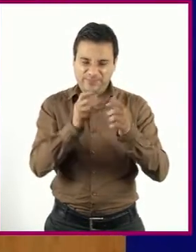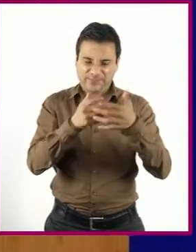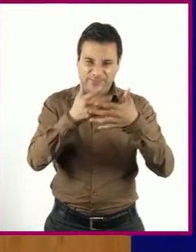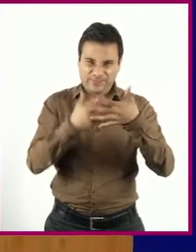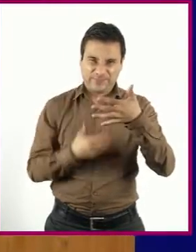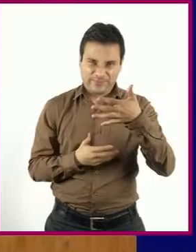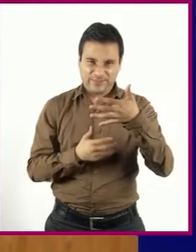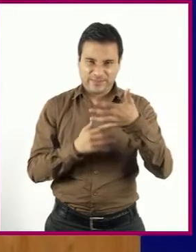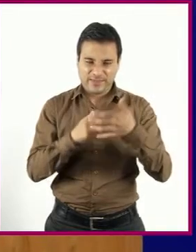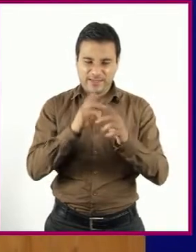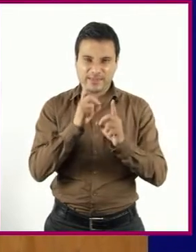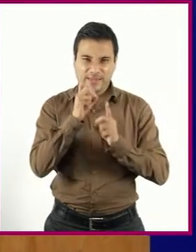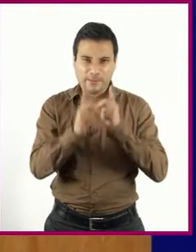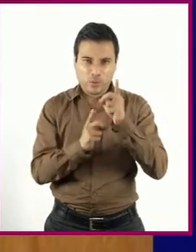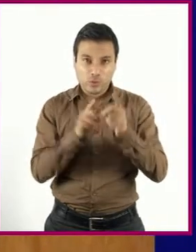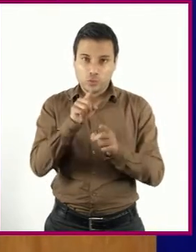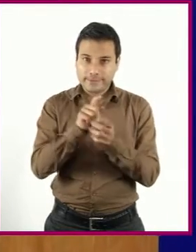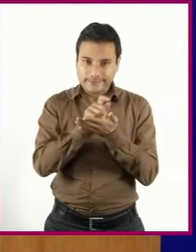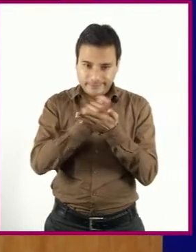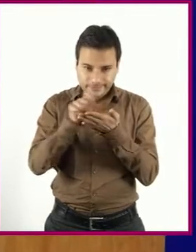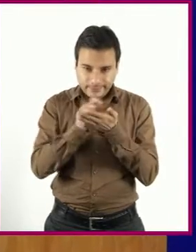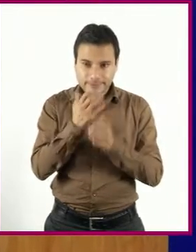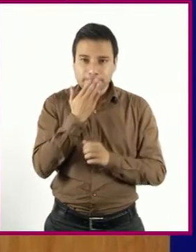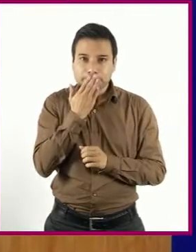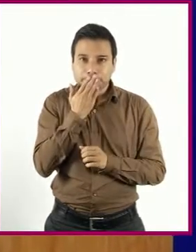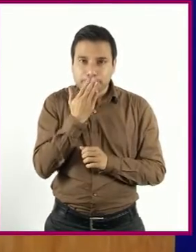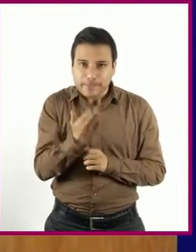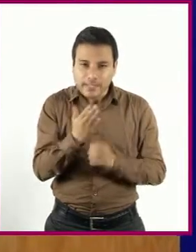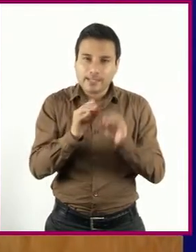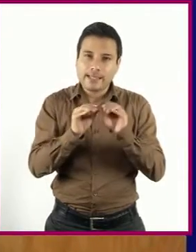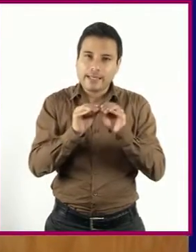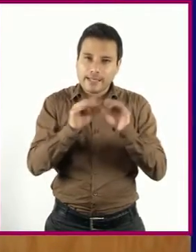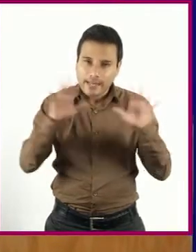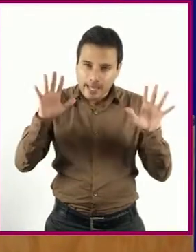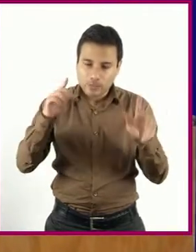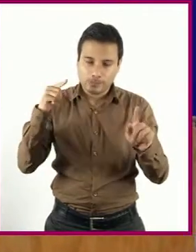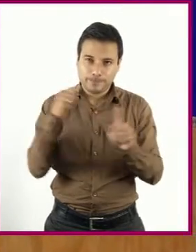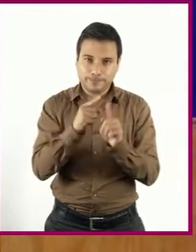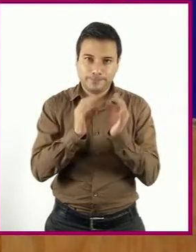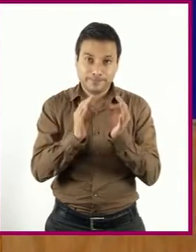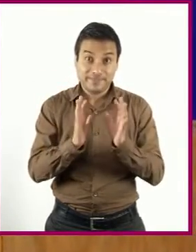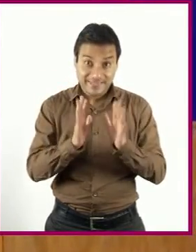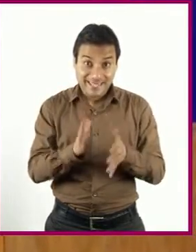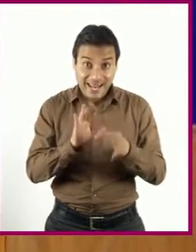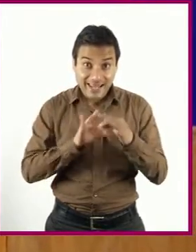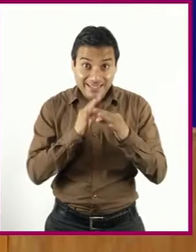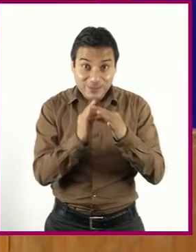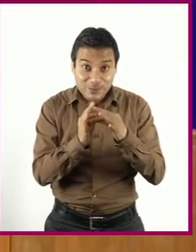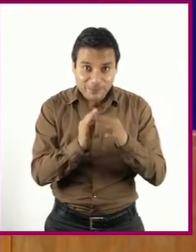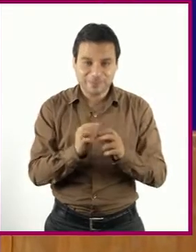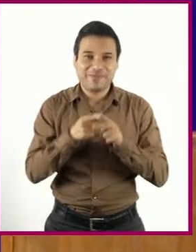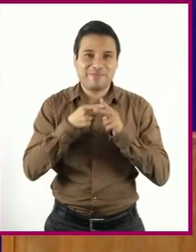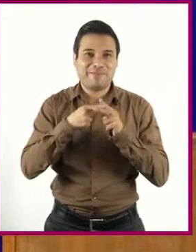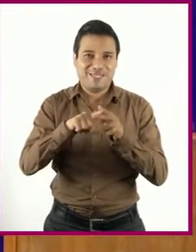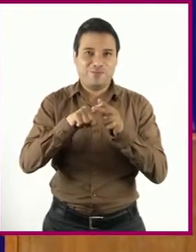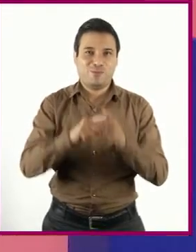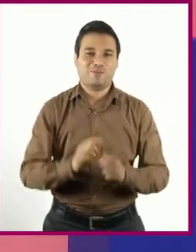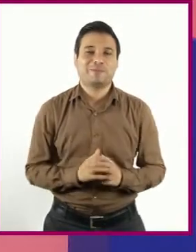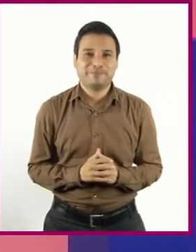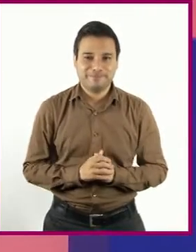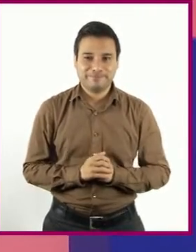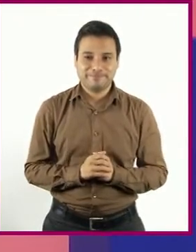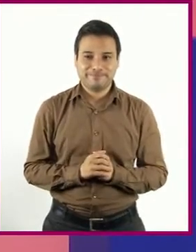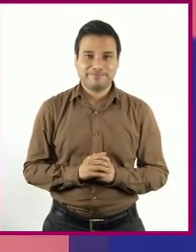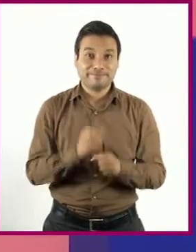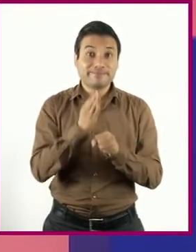su redacción para que este sea bien entendido, claro y preciso. ¿Están listas y listos? Muy bien, iniciemos.